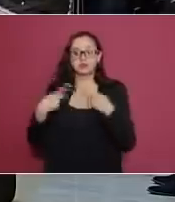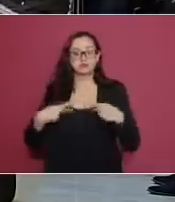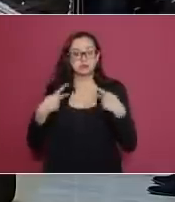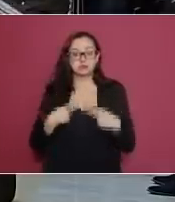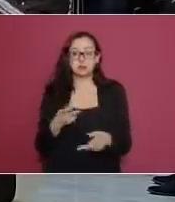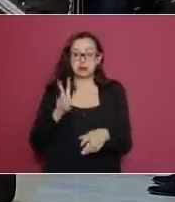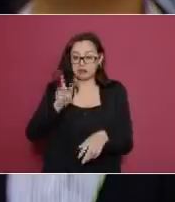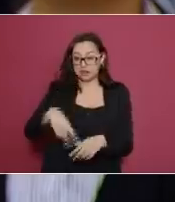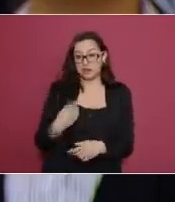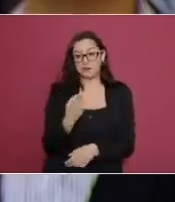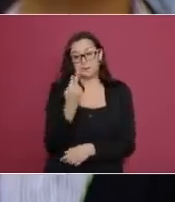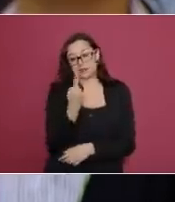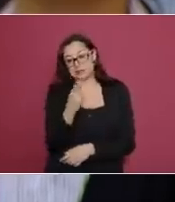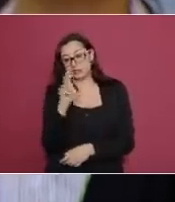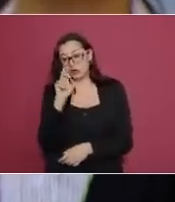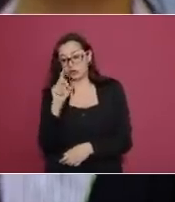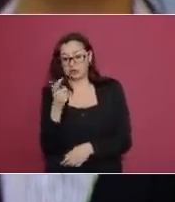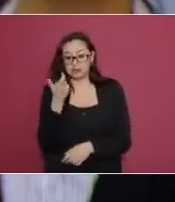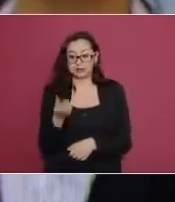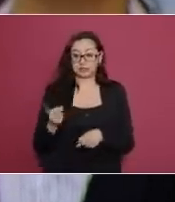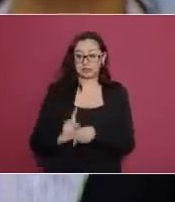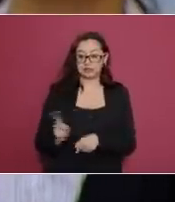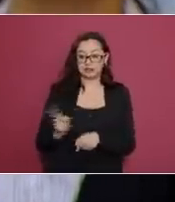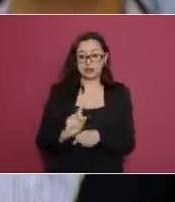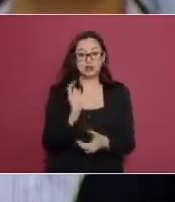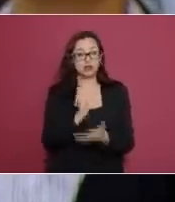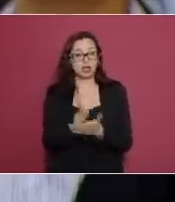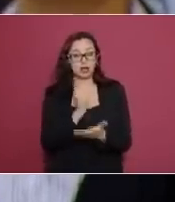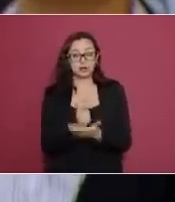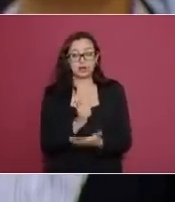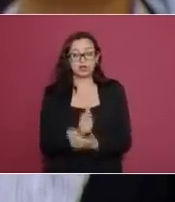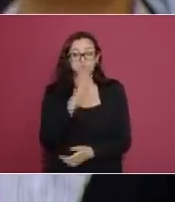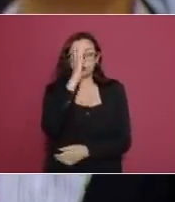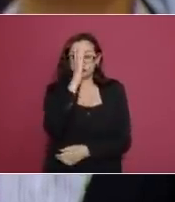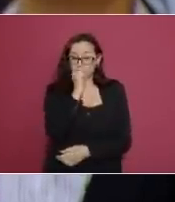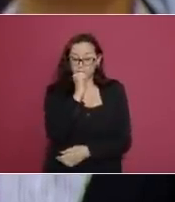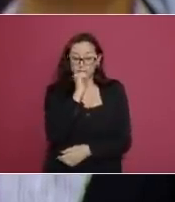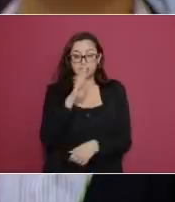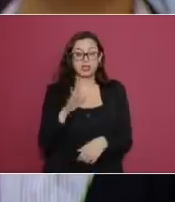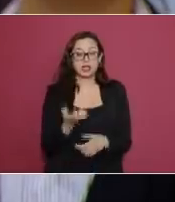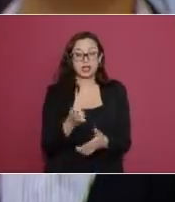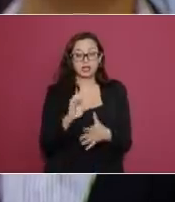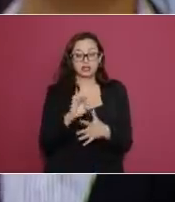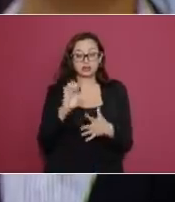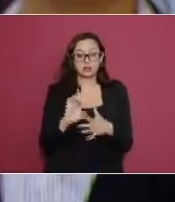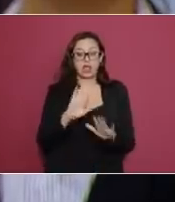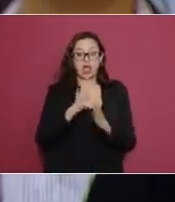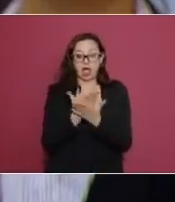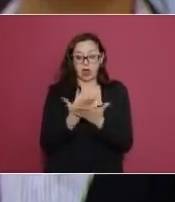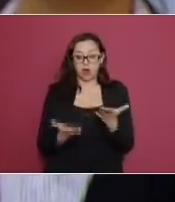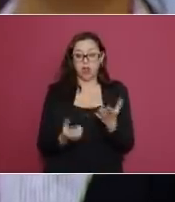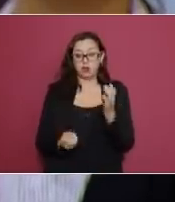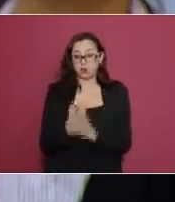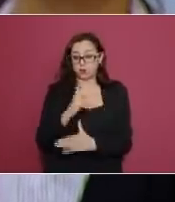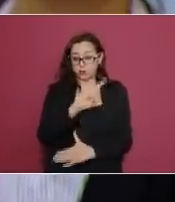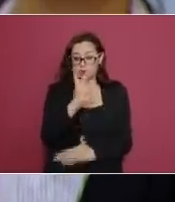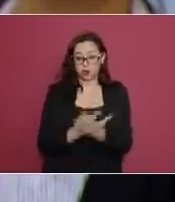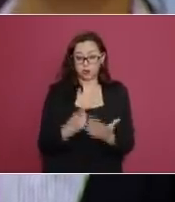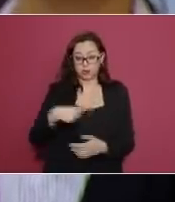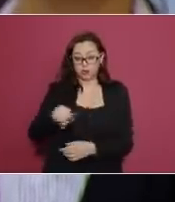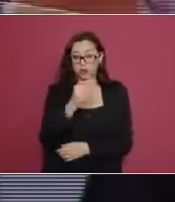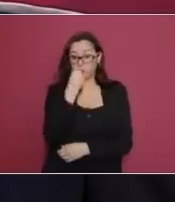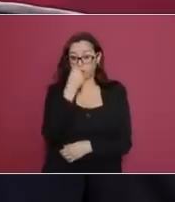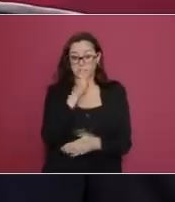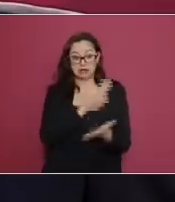de 25 a 30 pesos diarios para este tipo de servicio. Sin embargo, con este programa ya estarían desapareciendo ese tipo de